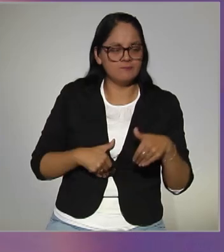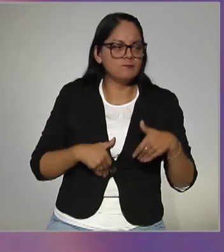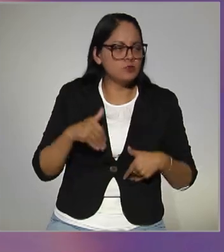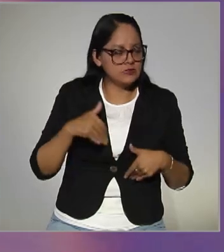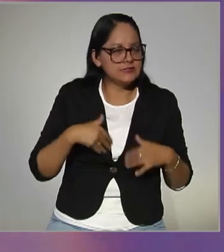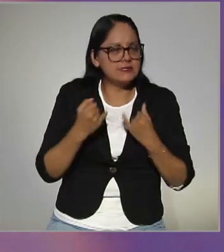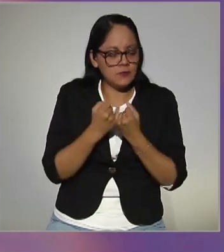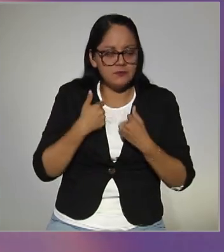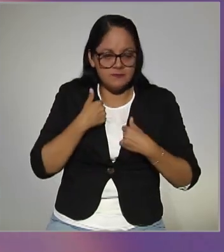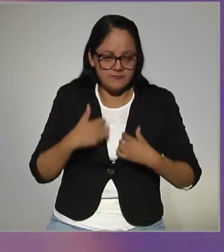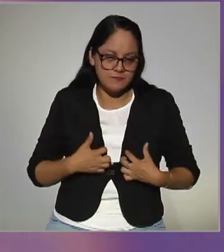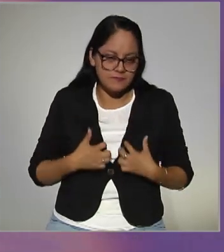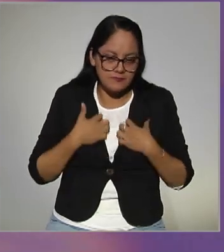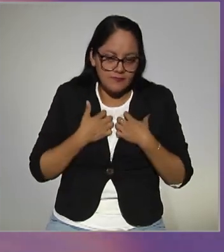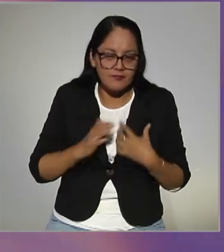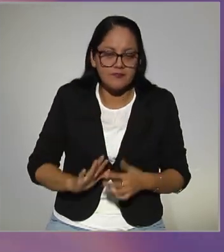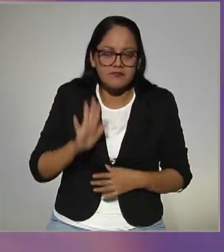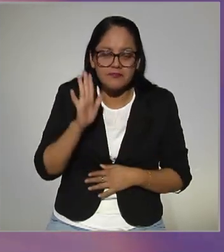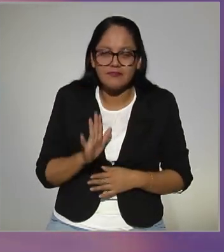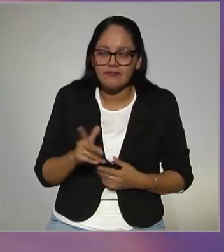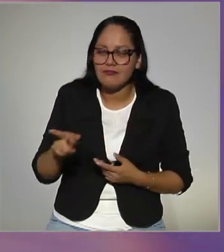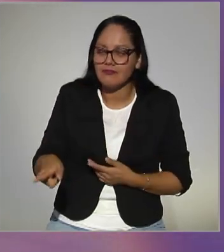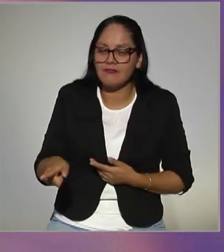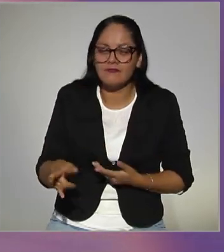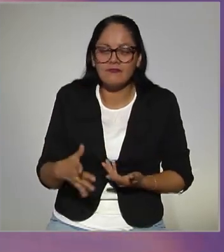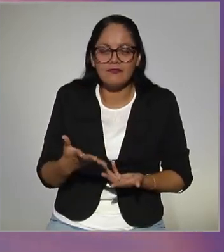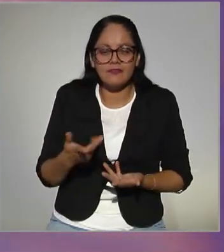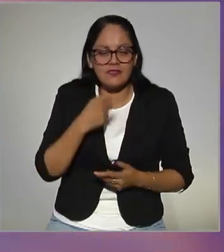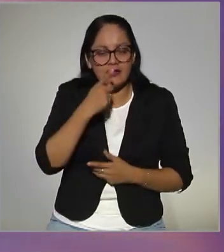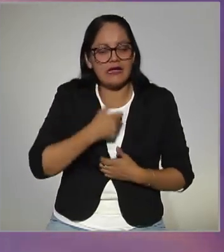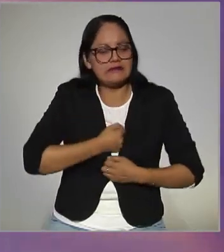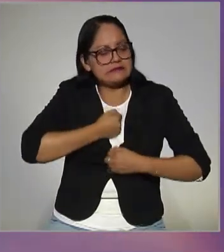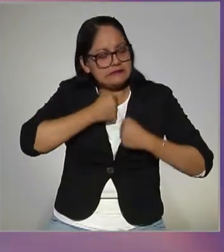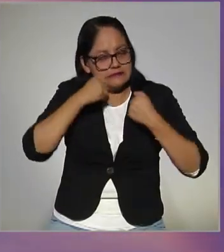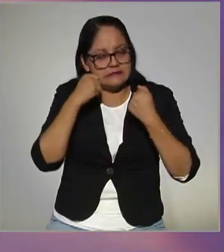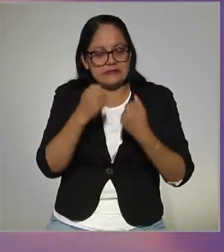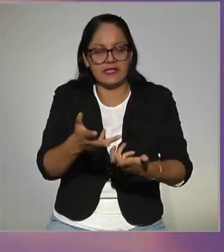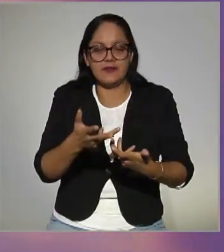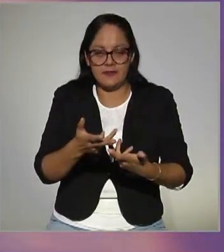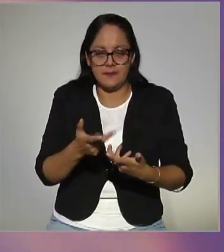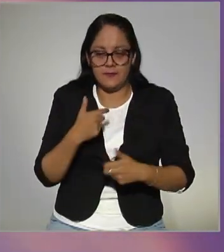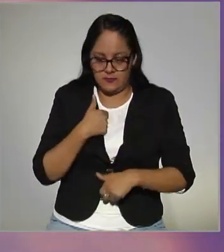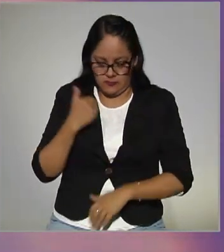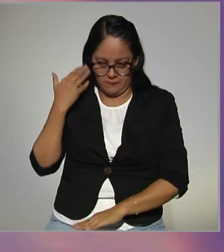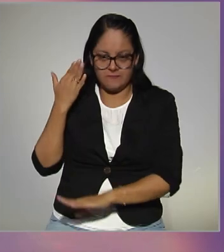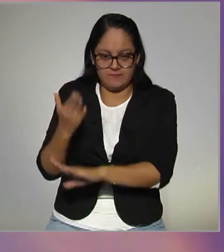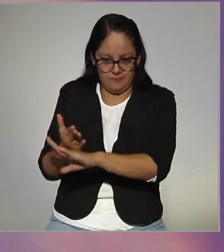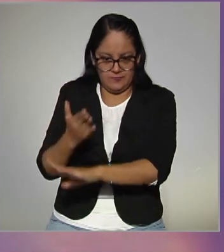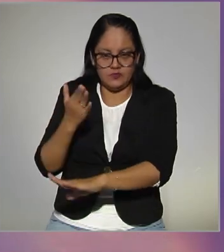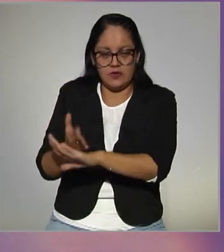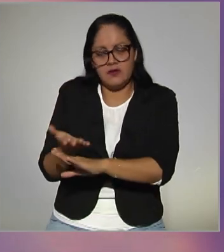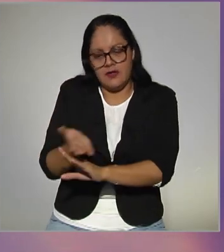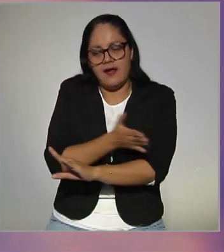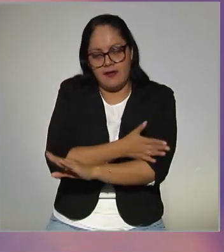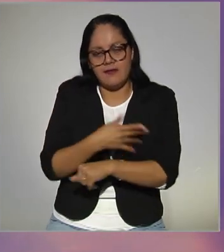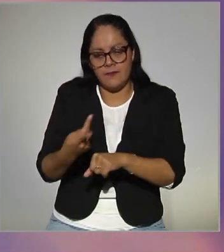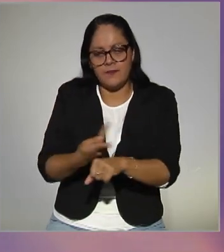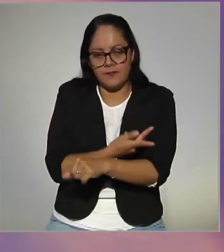O sea, como era una manera de desahogar de todo lo que yo le había